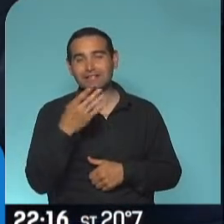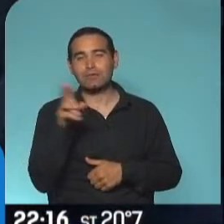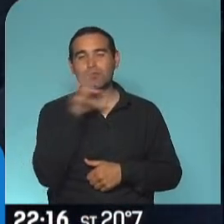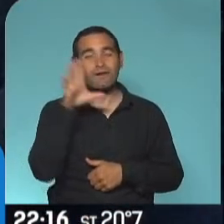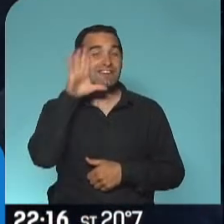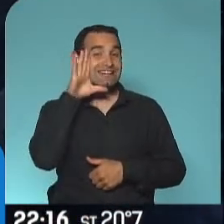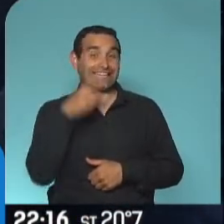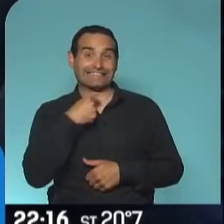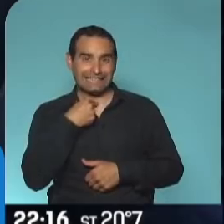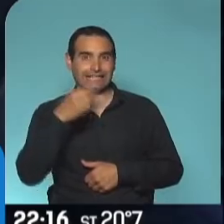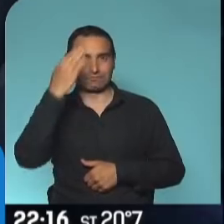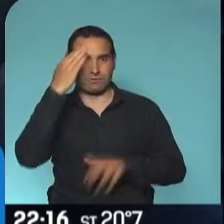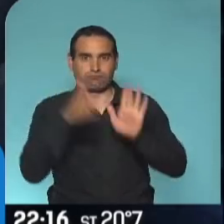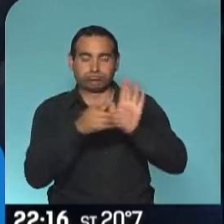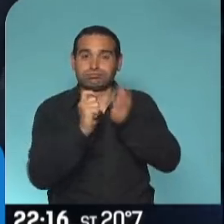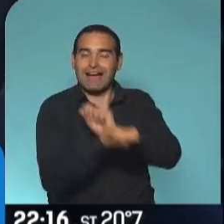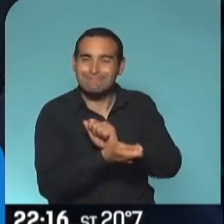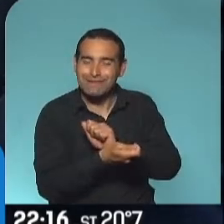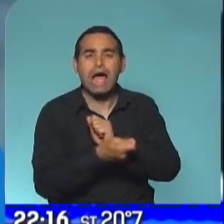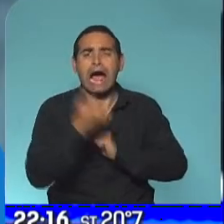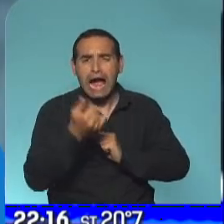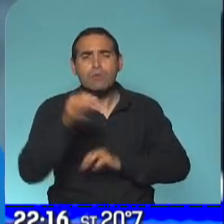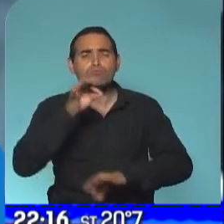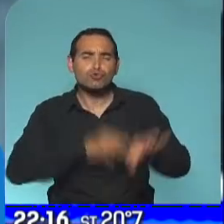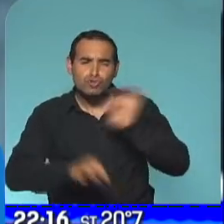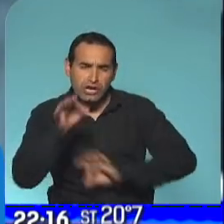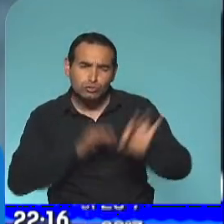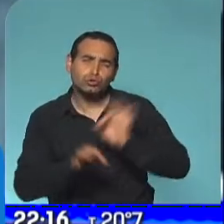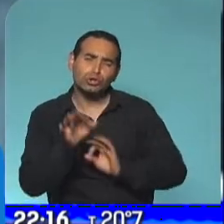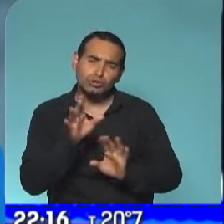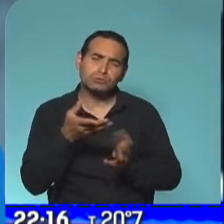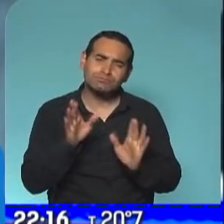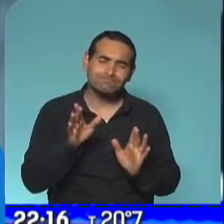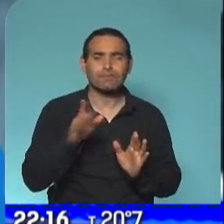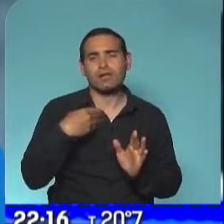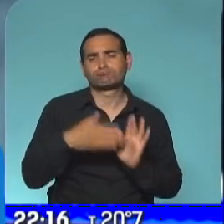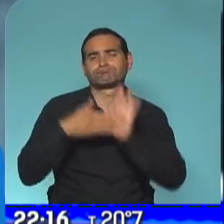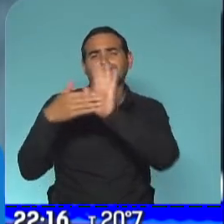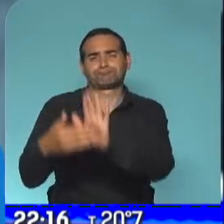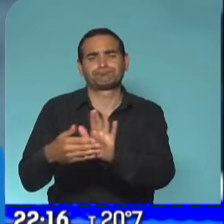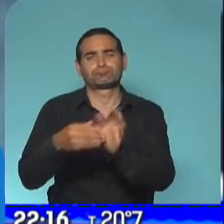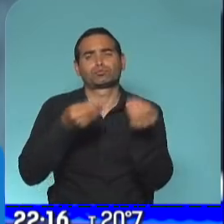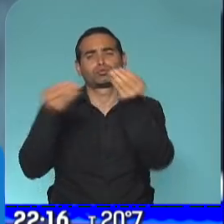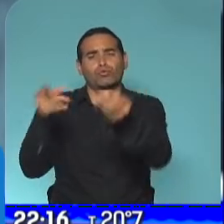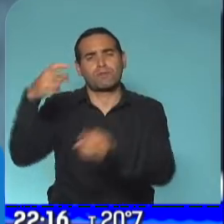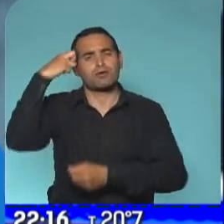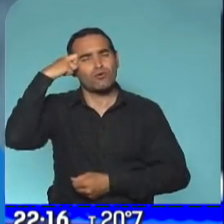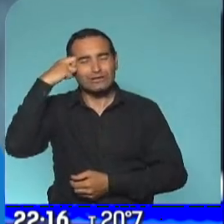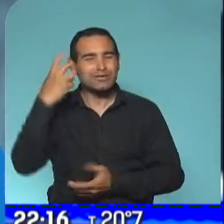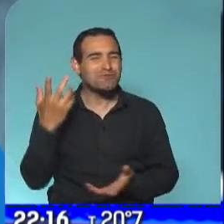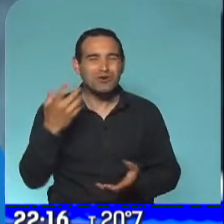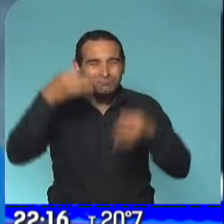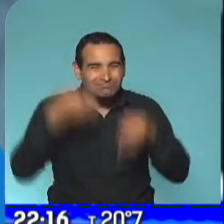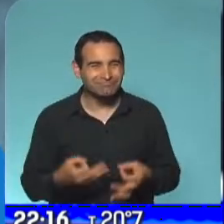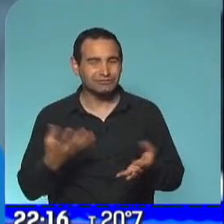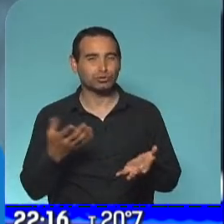Bachelet, hay algunos otros proyectos que están presentes, que son llevados al Parlamento, pero nunca hay una convicción